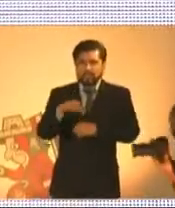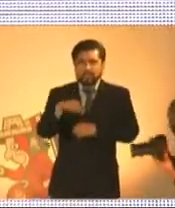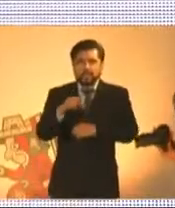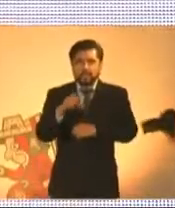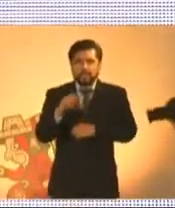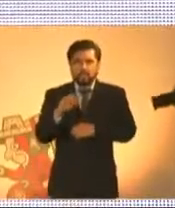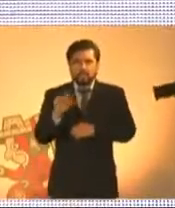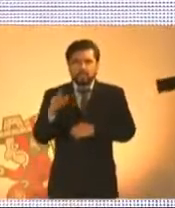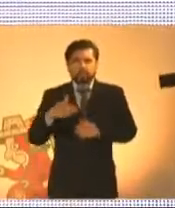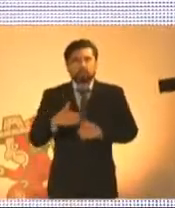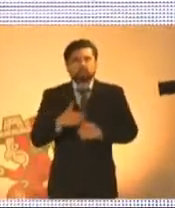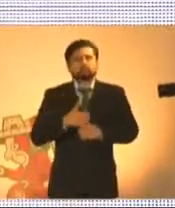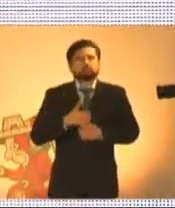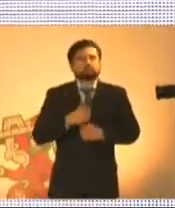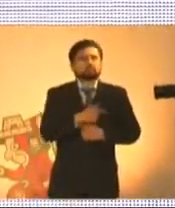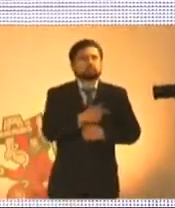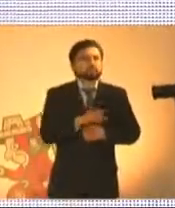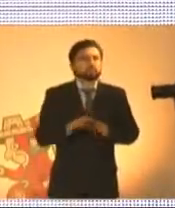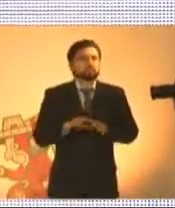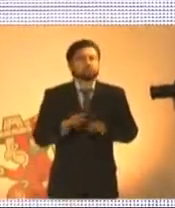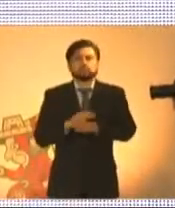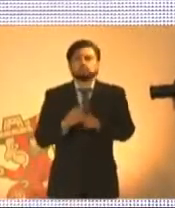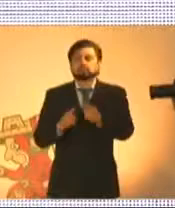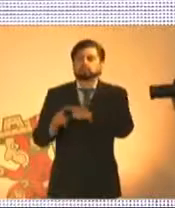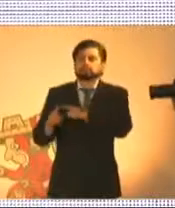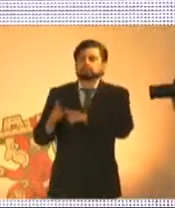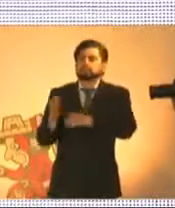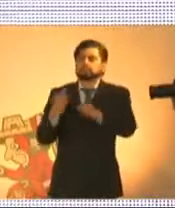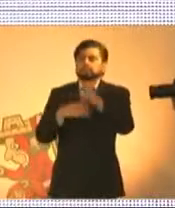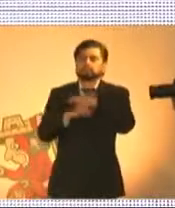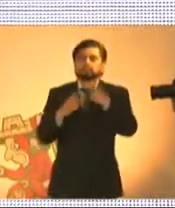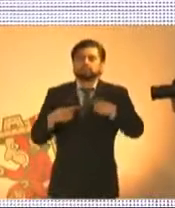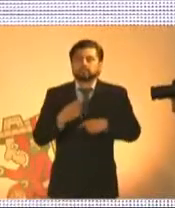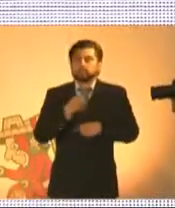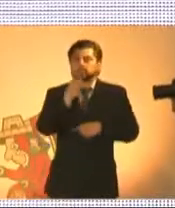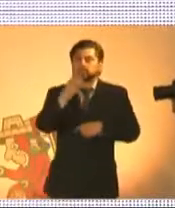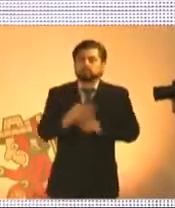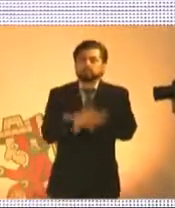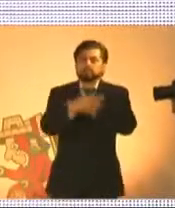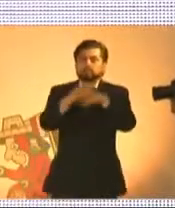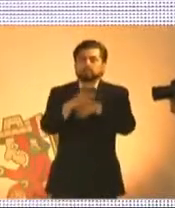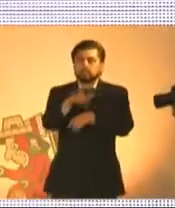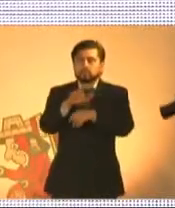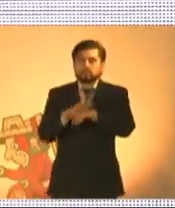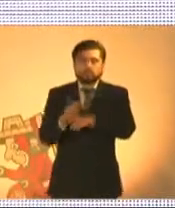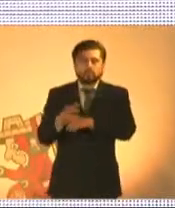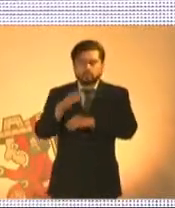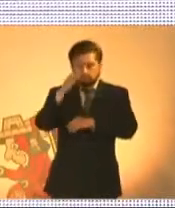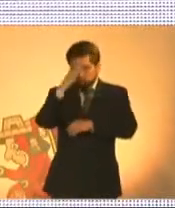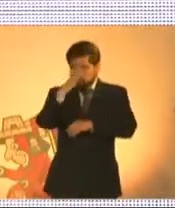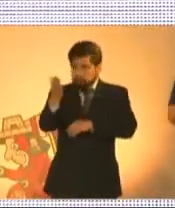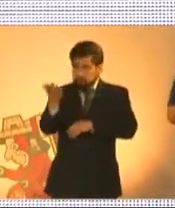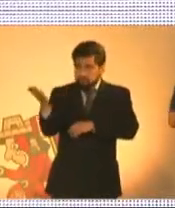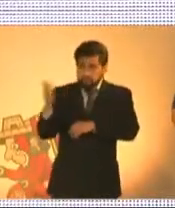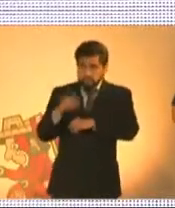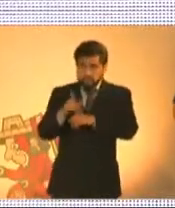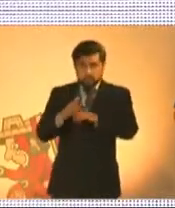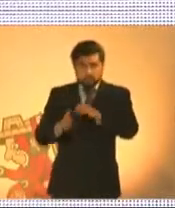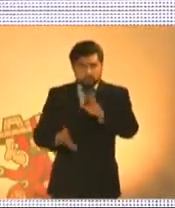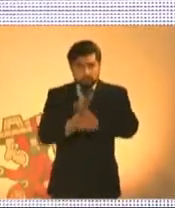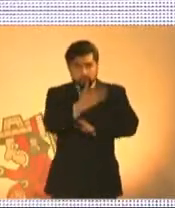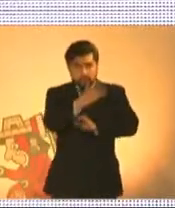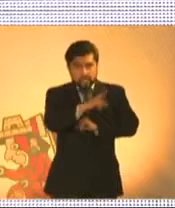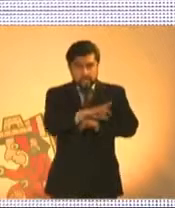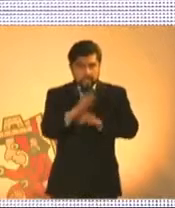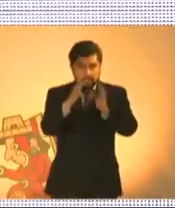la víspera de waterloo oiga todas le dijo a todas las tropas señores todos los que amen a francia